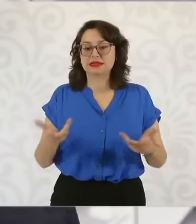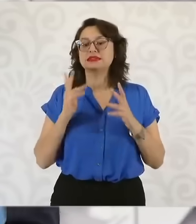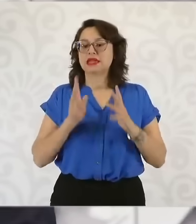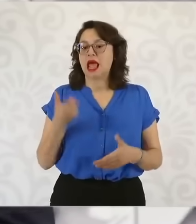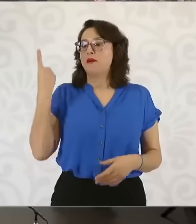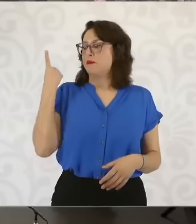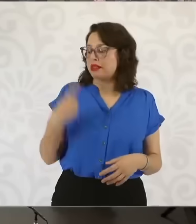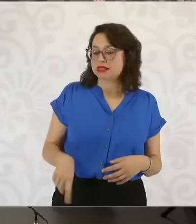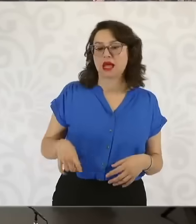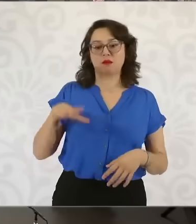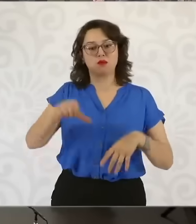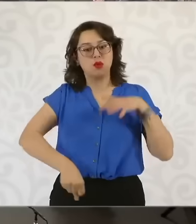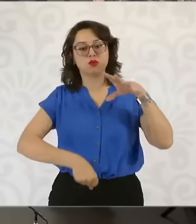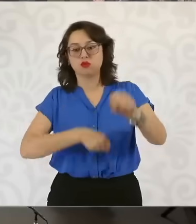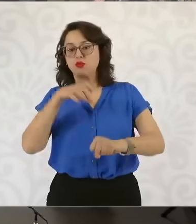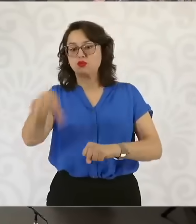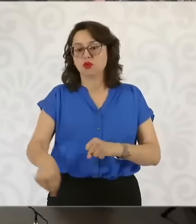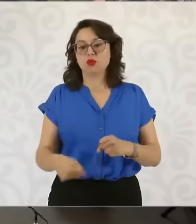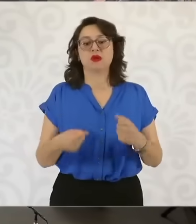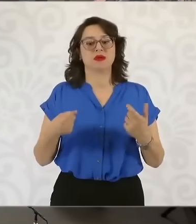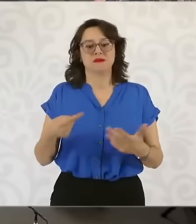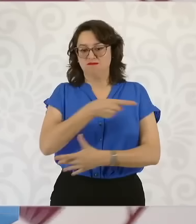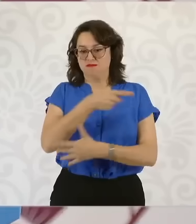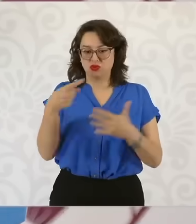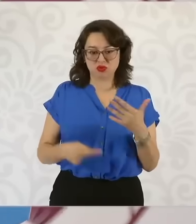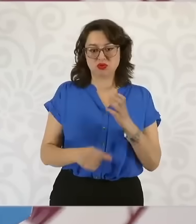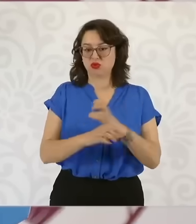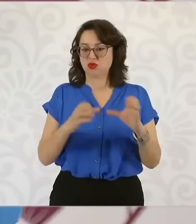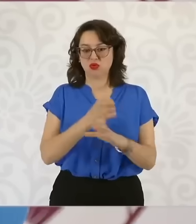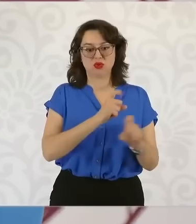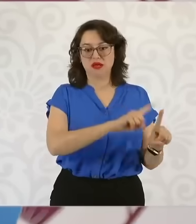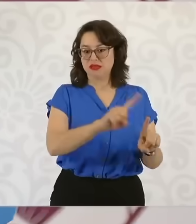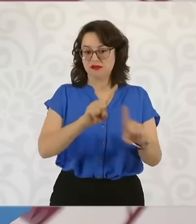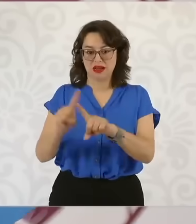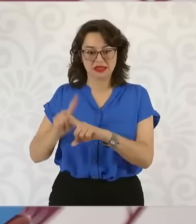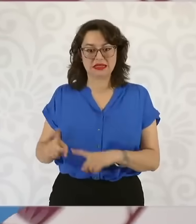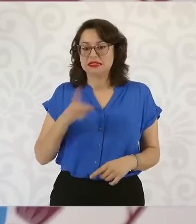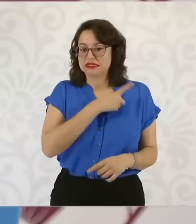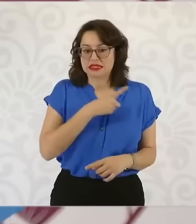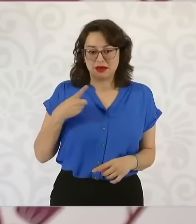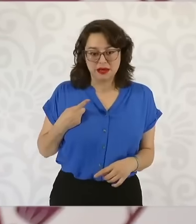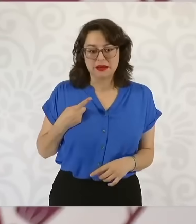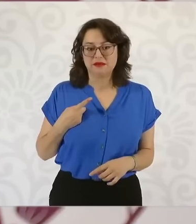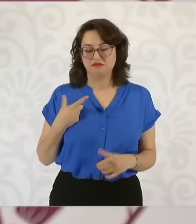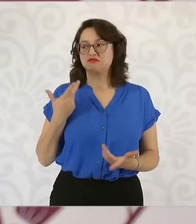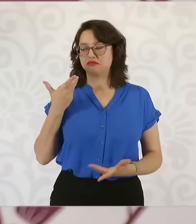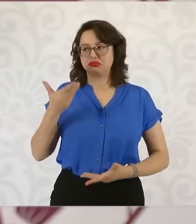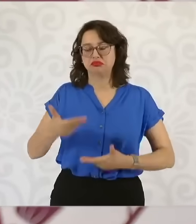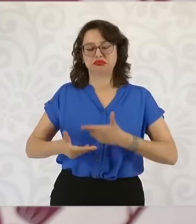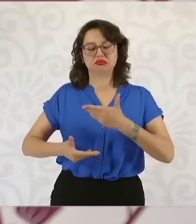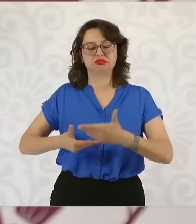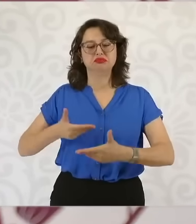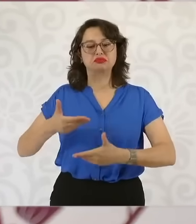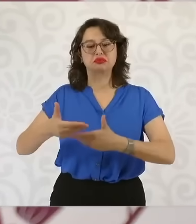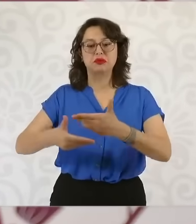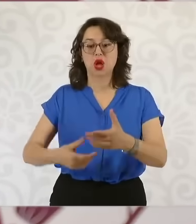aprehensión abiertos, hay detenidos, hay una serie de cosas, hay unos avances muy buenos y se van a